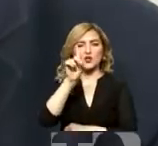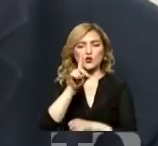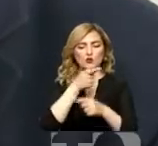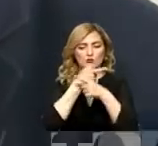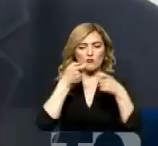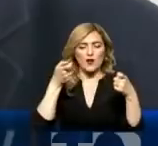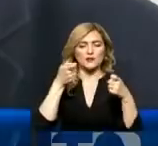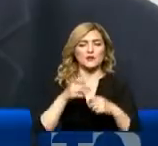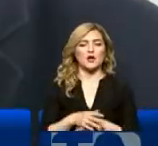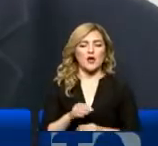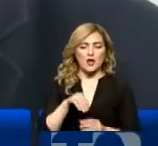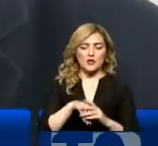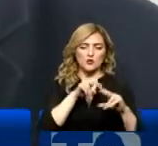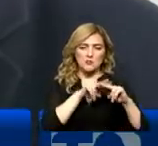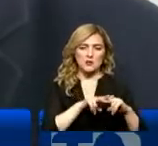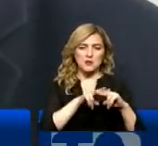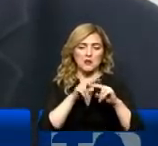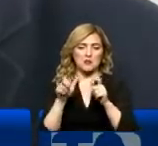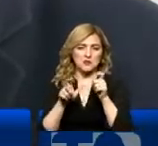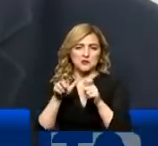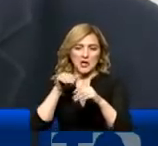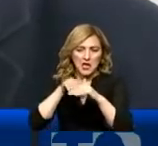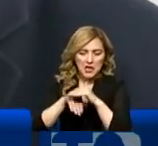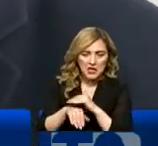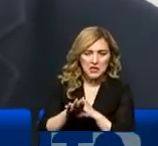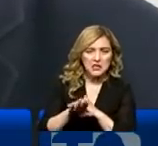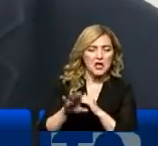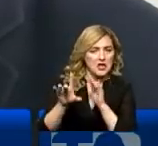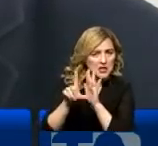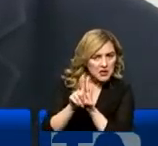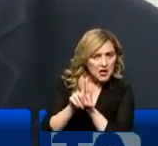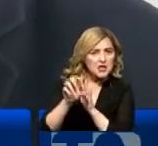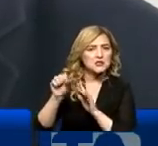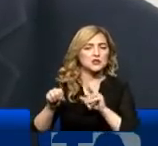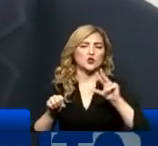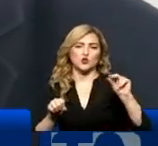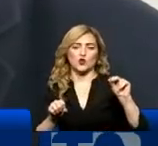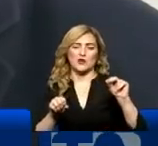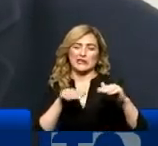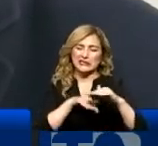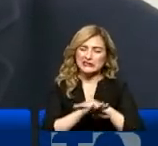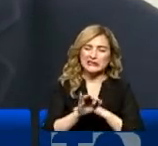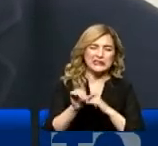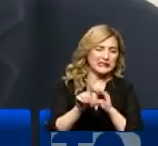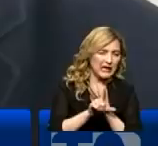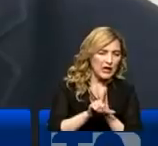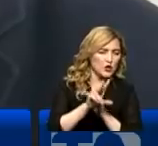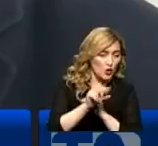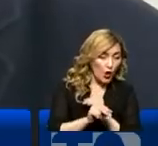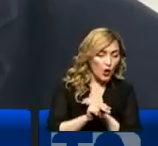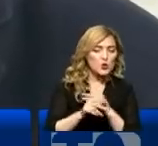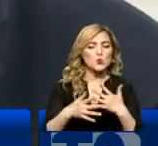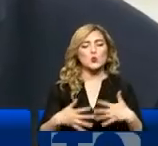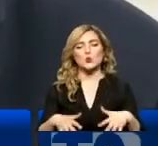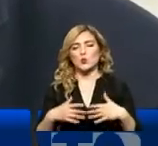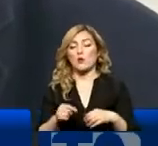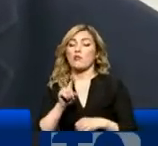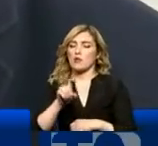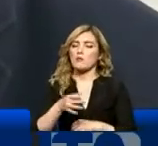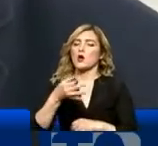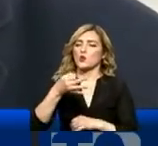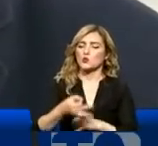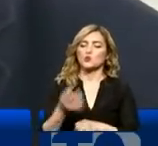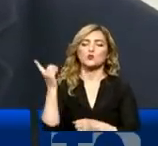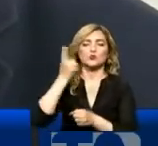para verificar si estos ciudadanos han ingresado por el punto migratorio regular, si no lo han ingresado, si cumplen con lo que está establecido en el